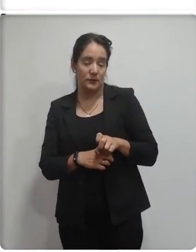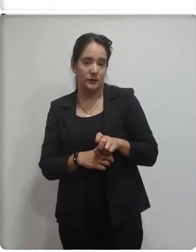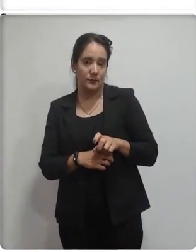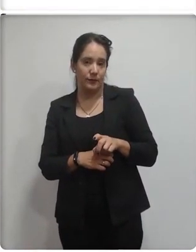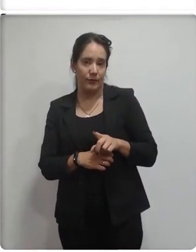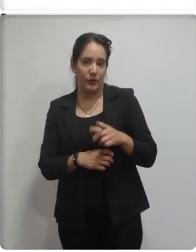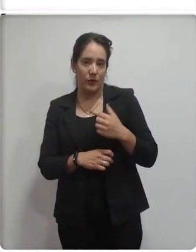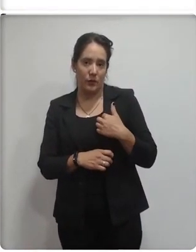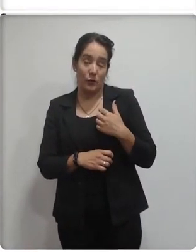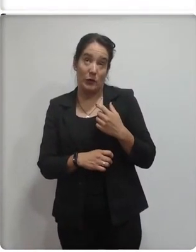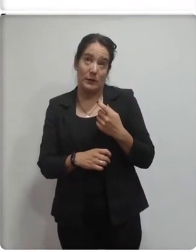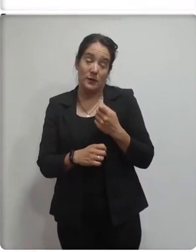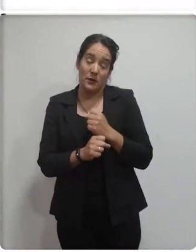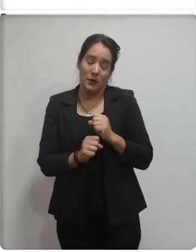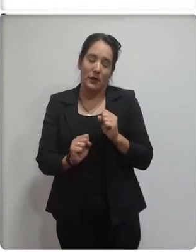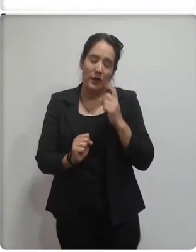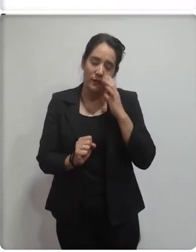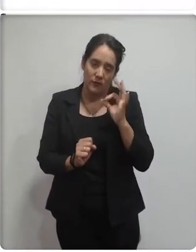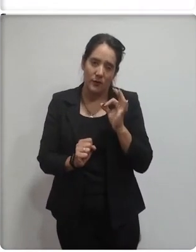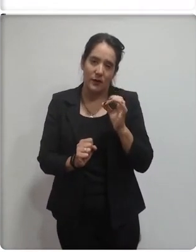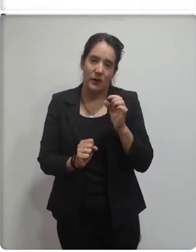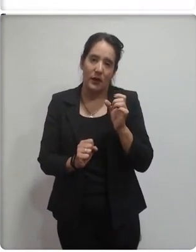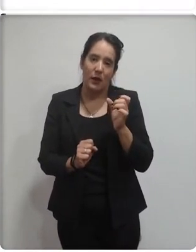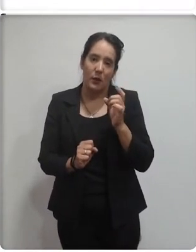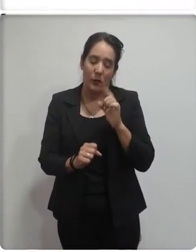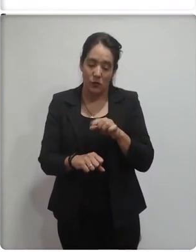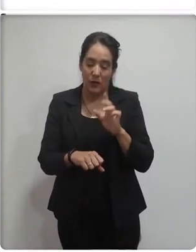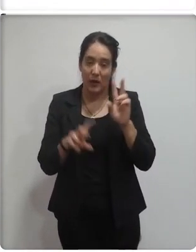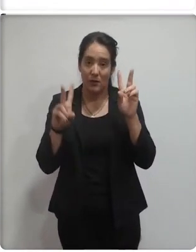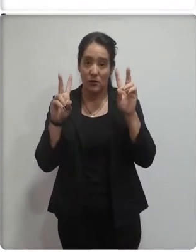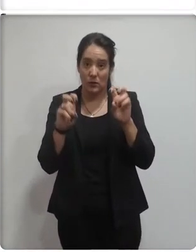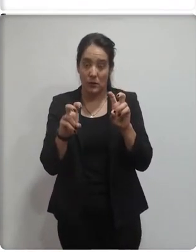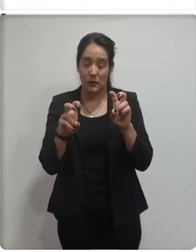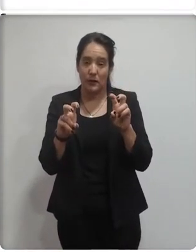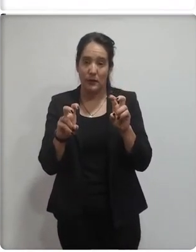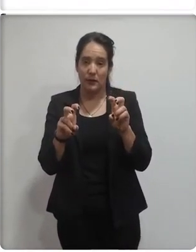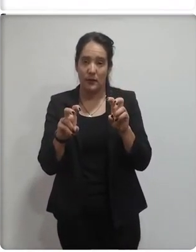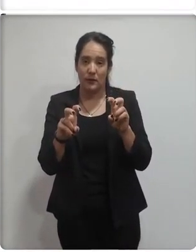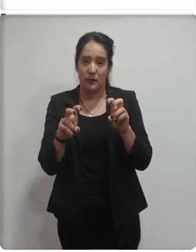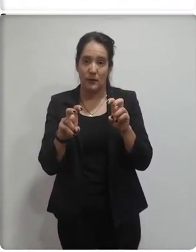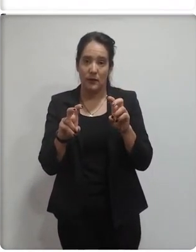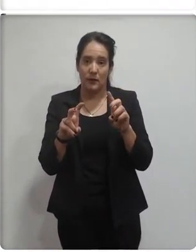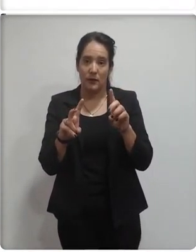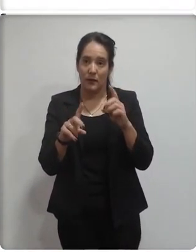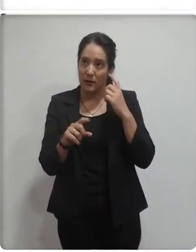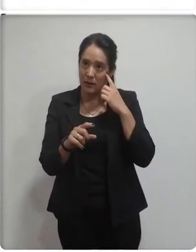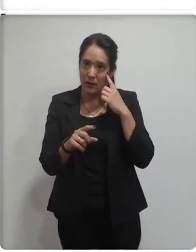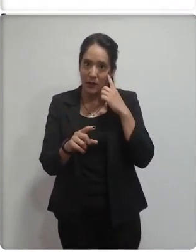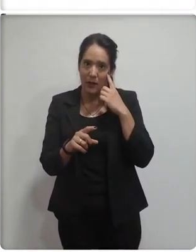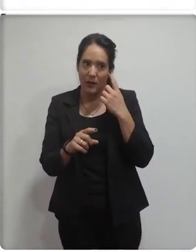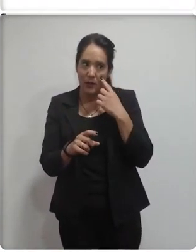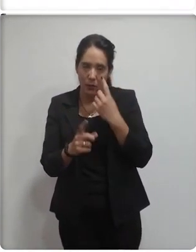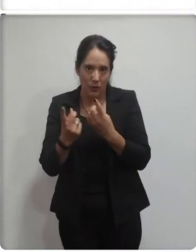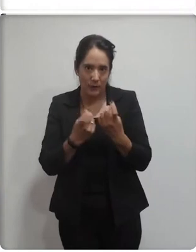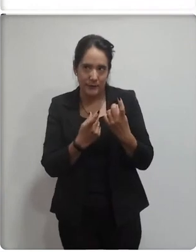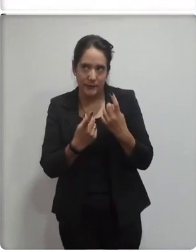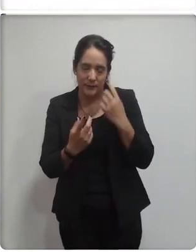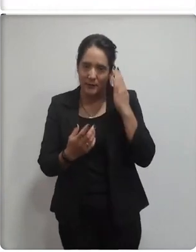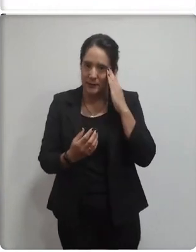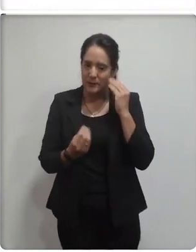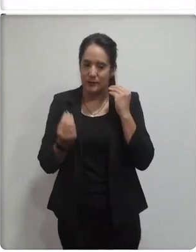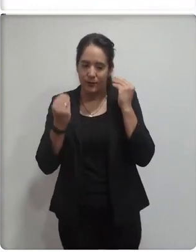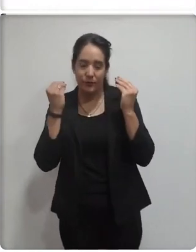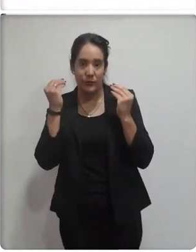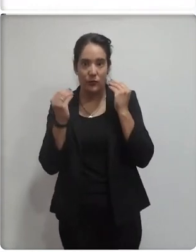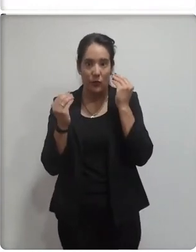Me tomo el atrevimiento porque sé que este tema era un tema que creaba mucha expectativa en los funcionarios de